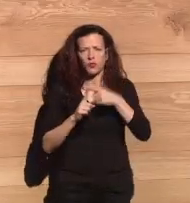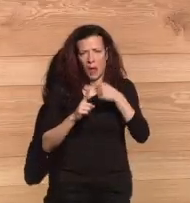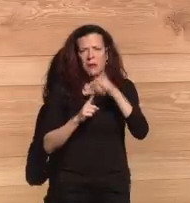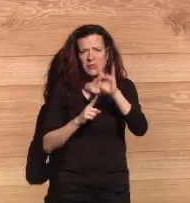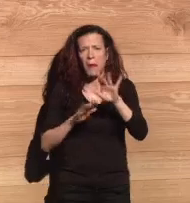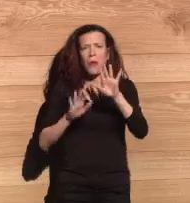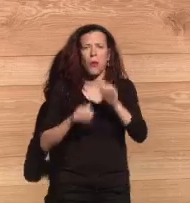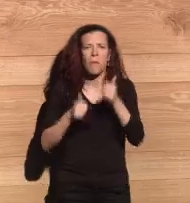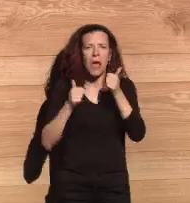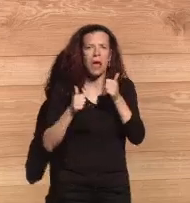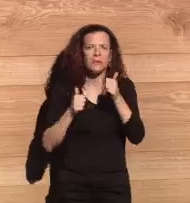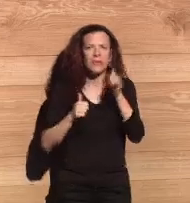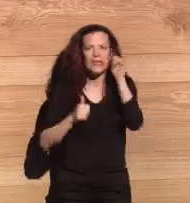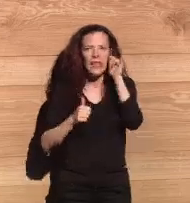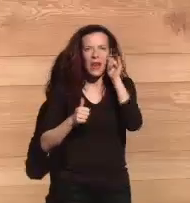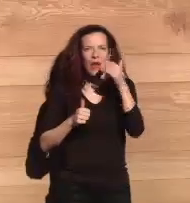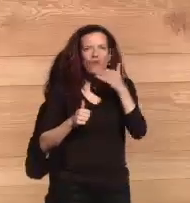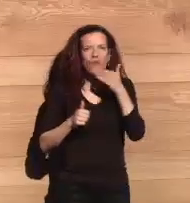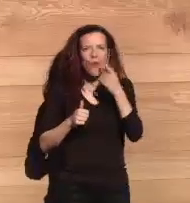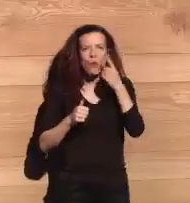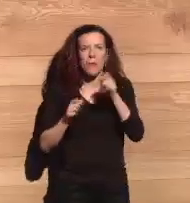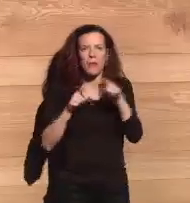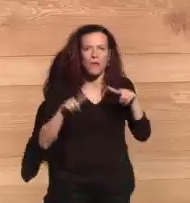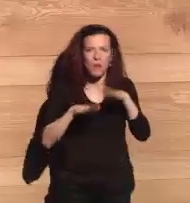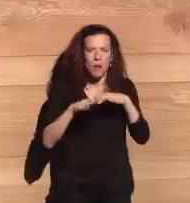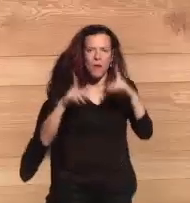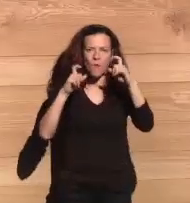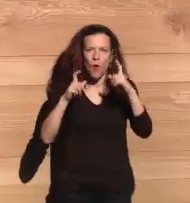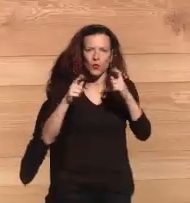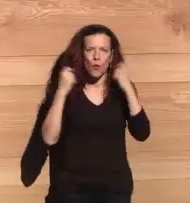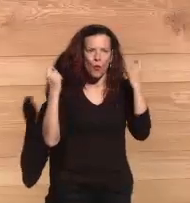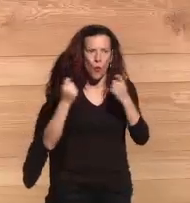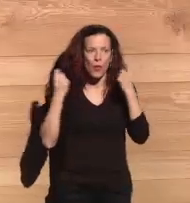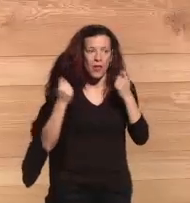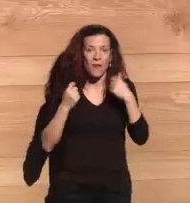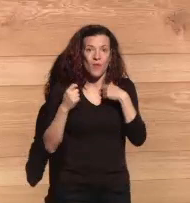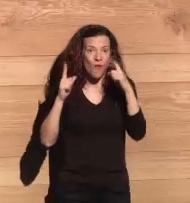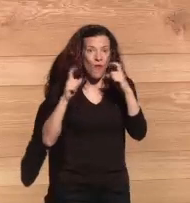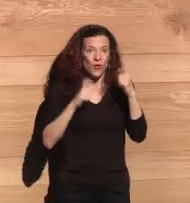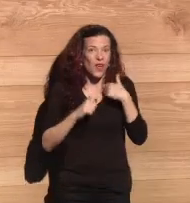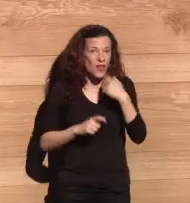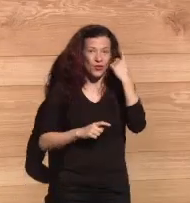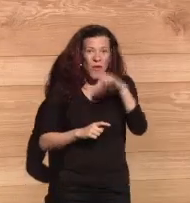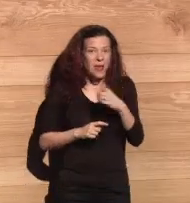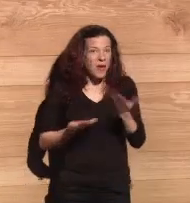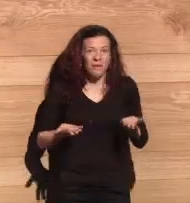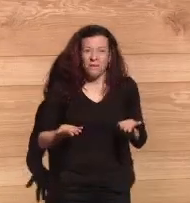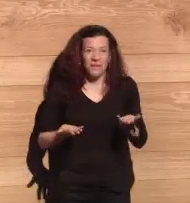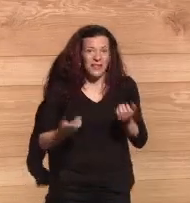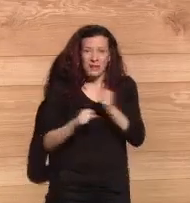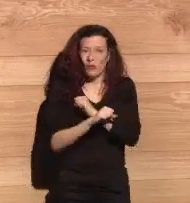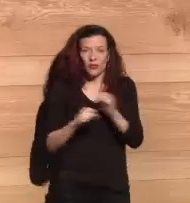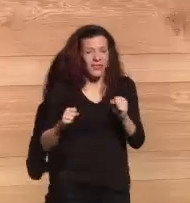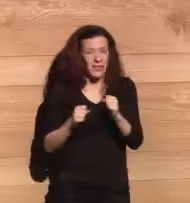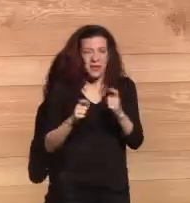usarlo más como una otra plataforma para publicar fotos que yo sabía que no iban a entrar y no iban a